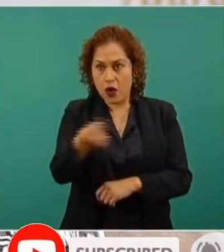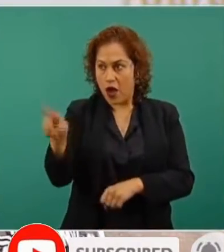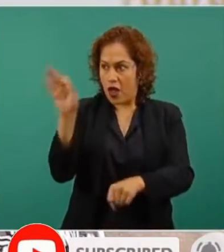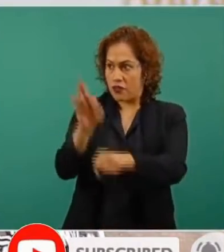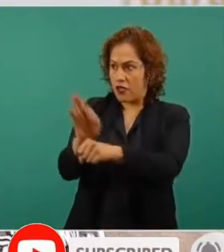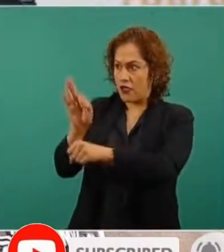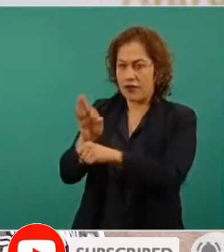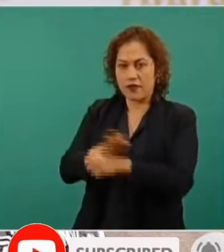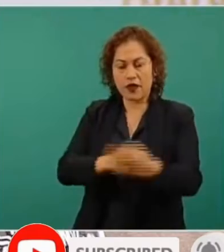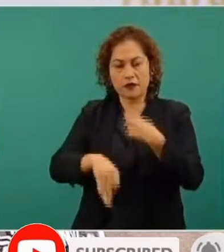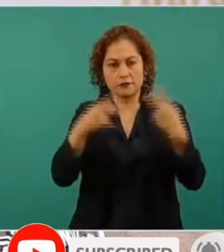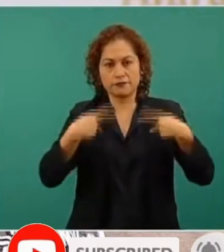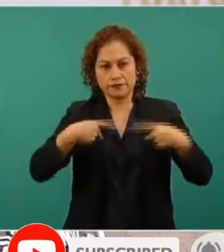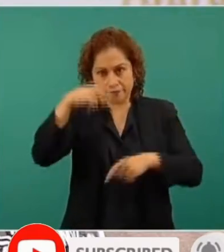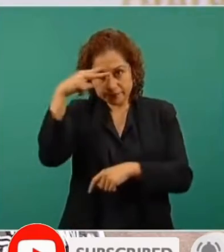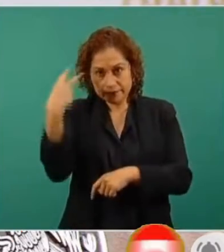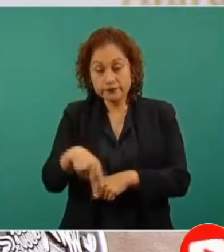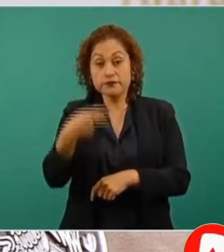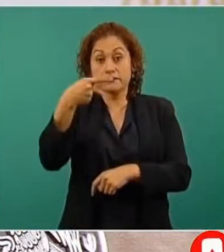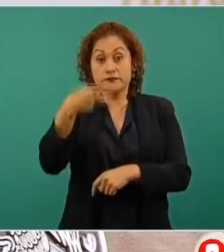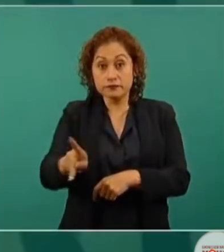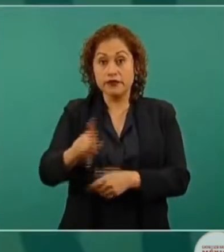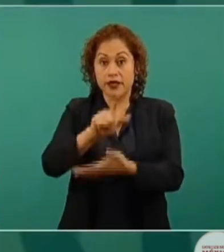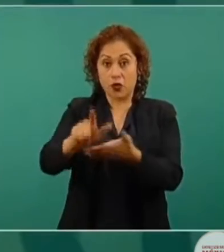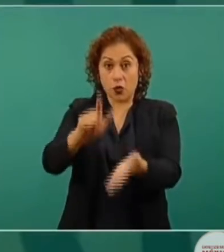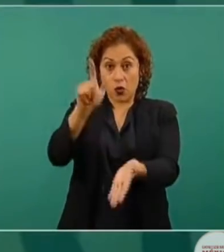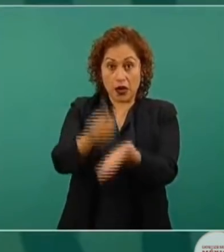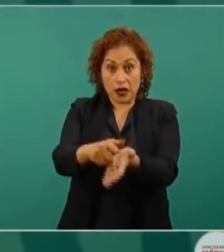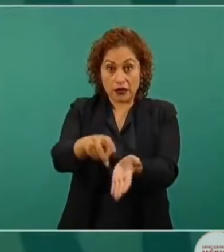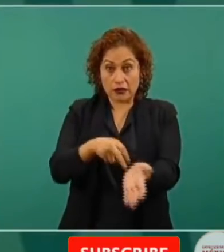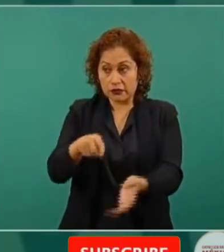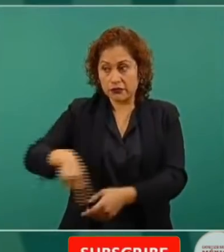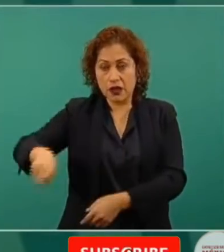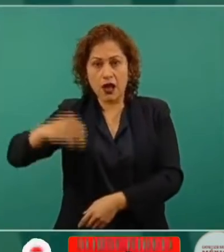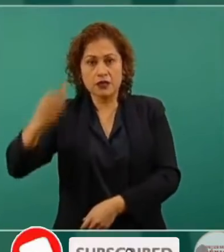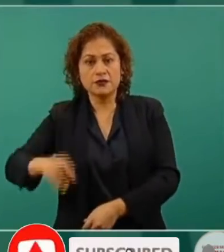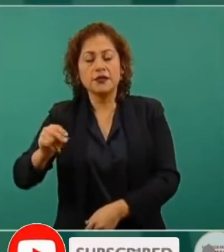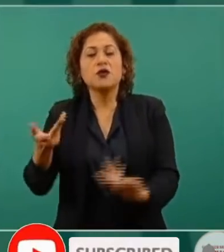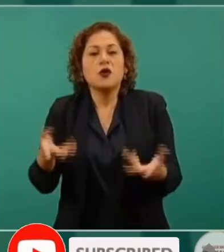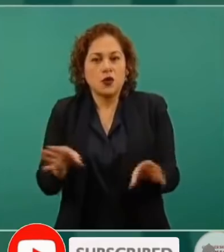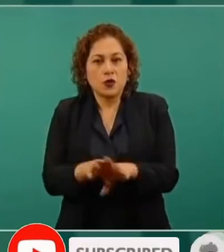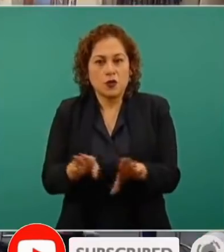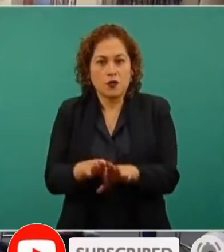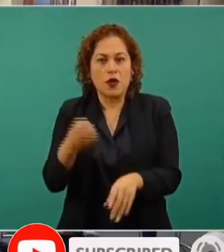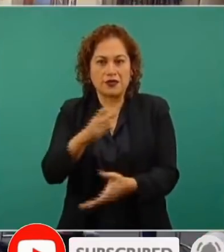que tiene una larga cola desde las reformas de Salinas unos años atrás. Muchas gracias, señor presidente.